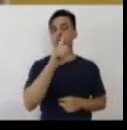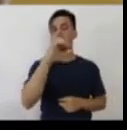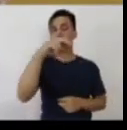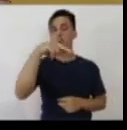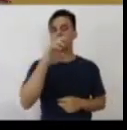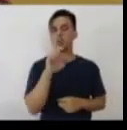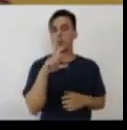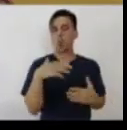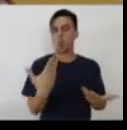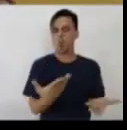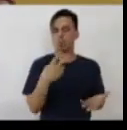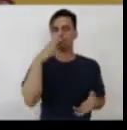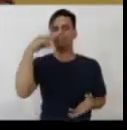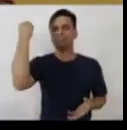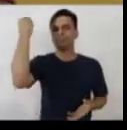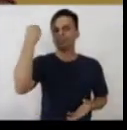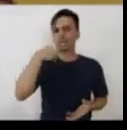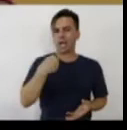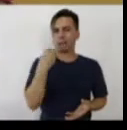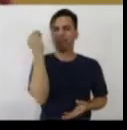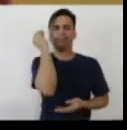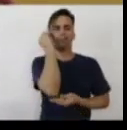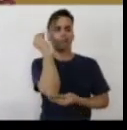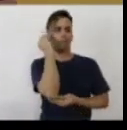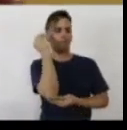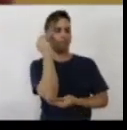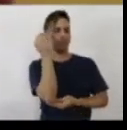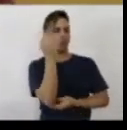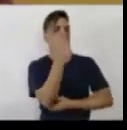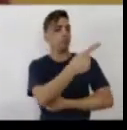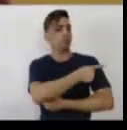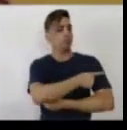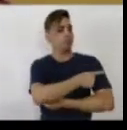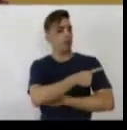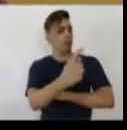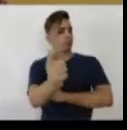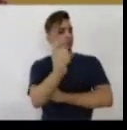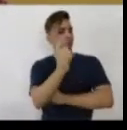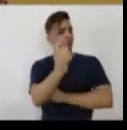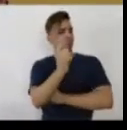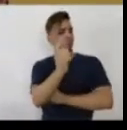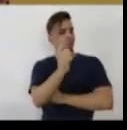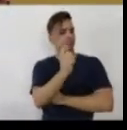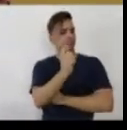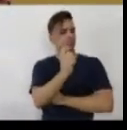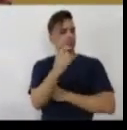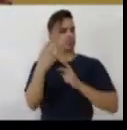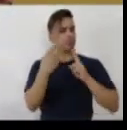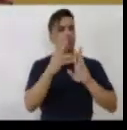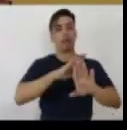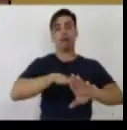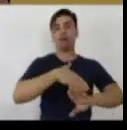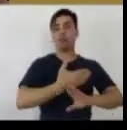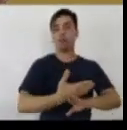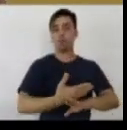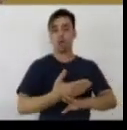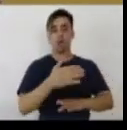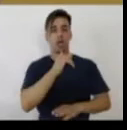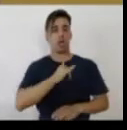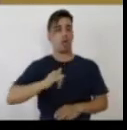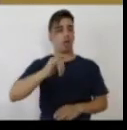inecuaciones, cómo hay que tener en cuenta cómo se aprendió en la escuela primaria para, por